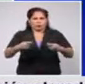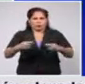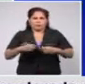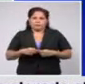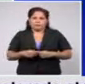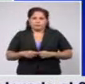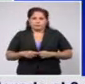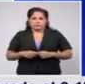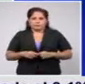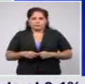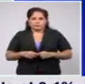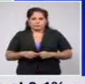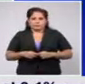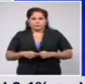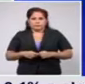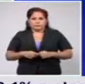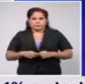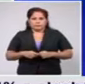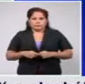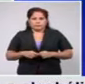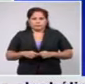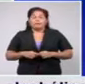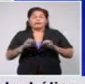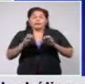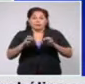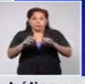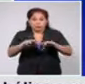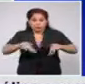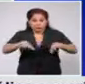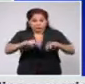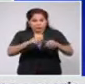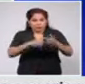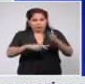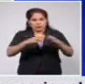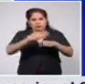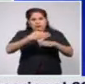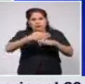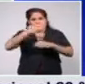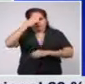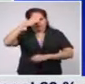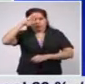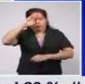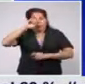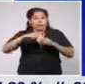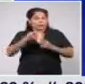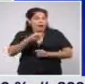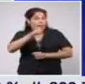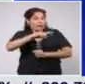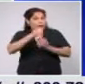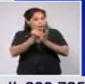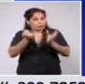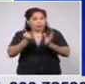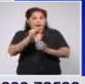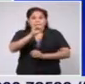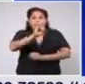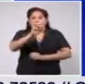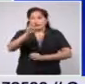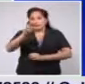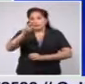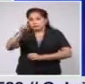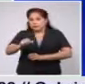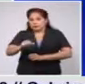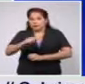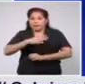incremento de la transmisión en este territorio. De todas formas, ayer, al diagnosticar 73 casos